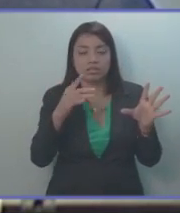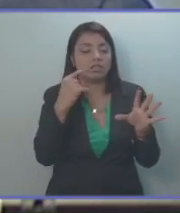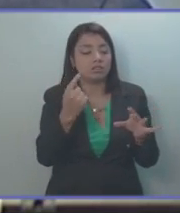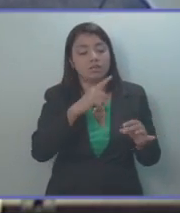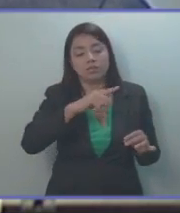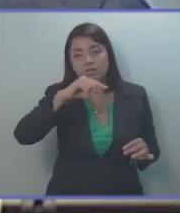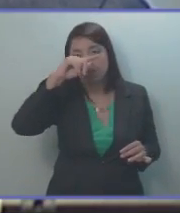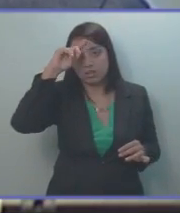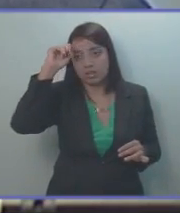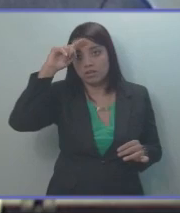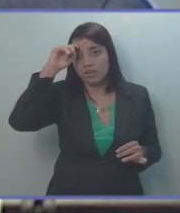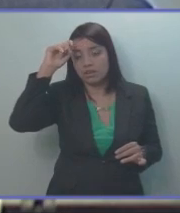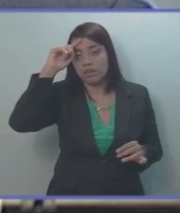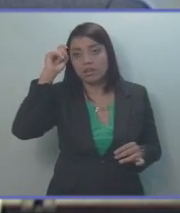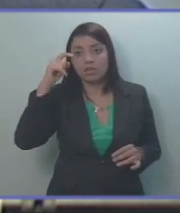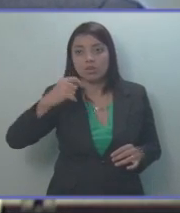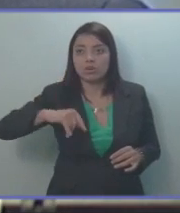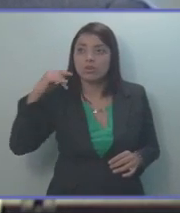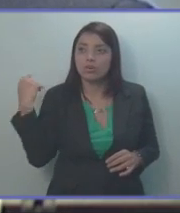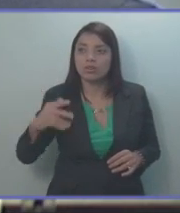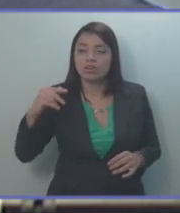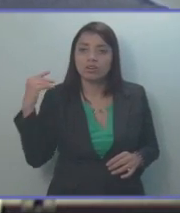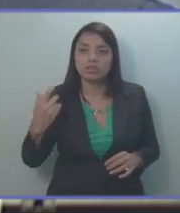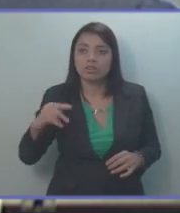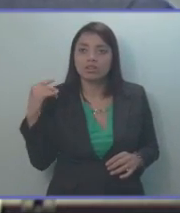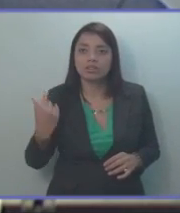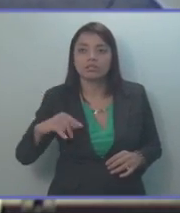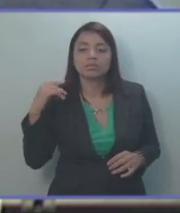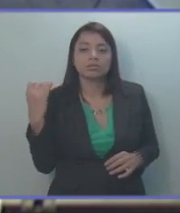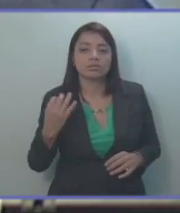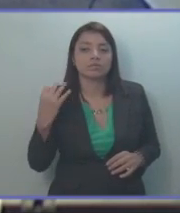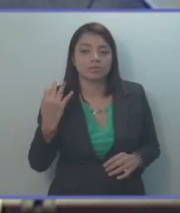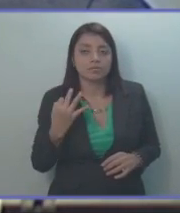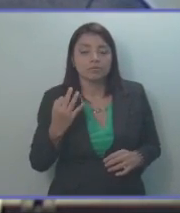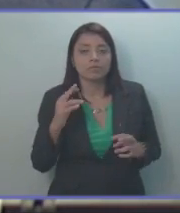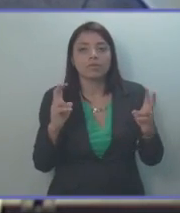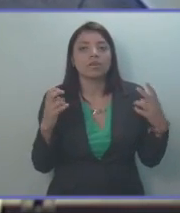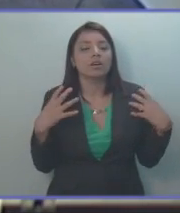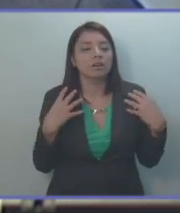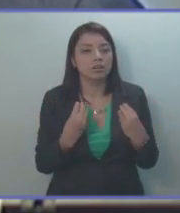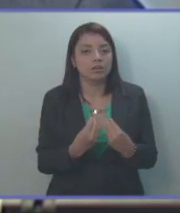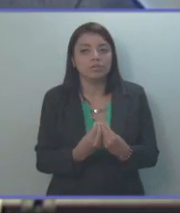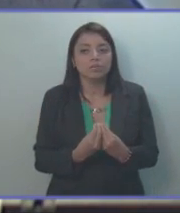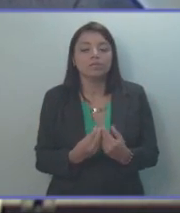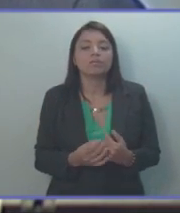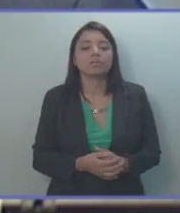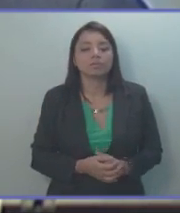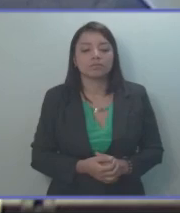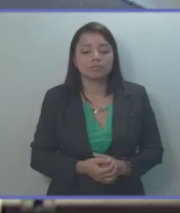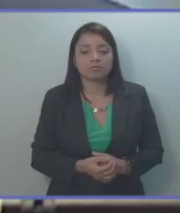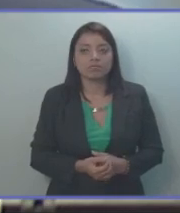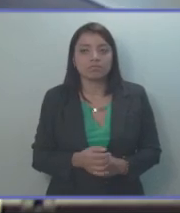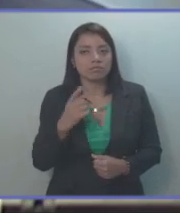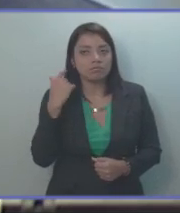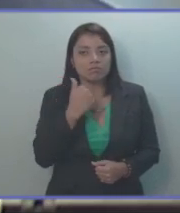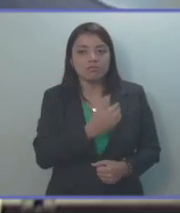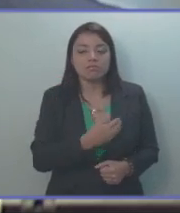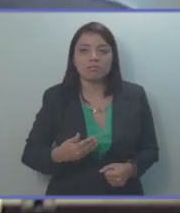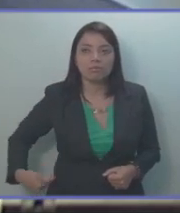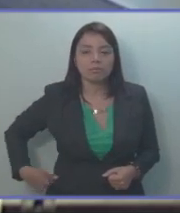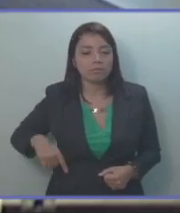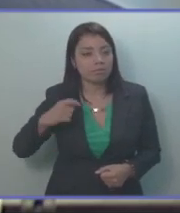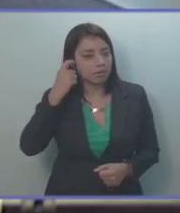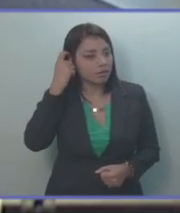trabajador urge dentro de la estructura social en la que se vive. Señor presidente y